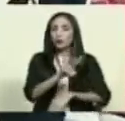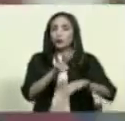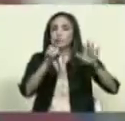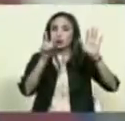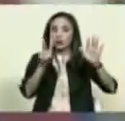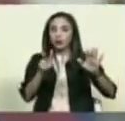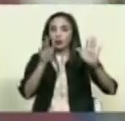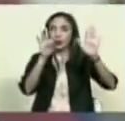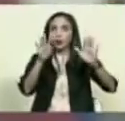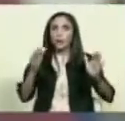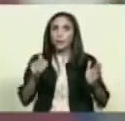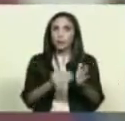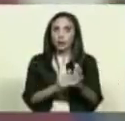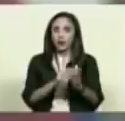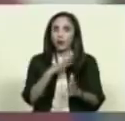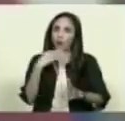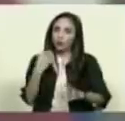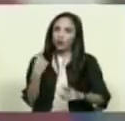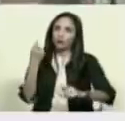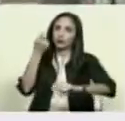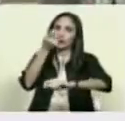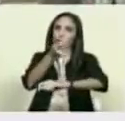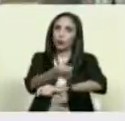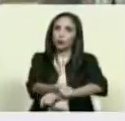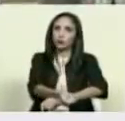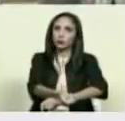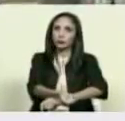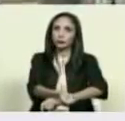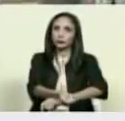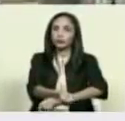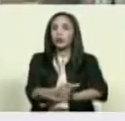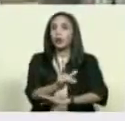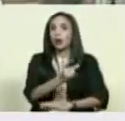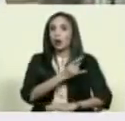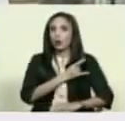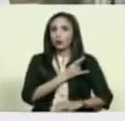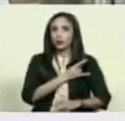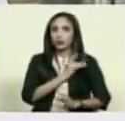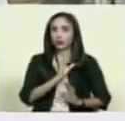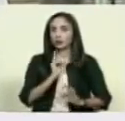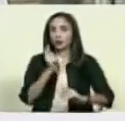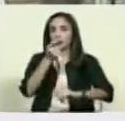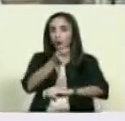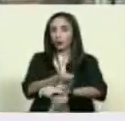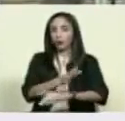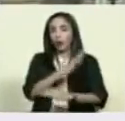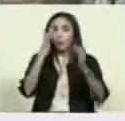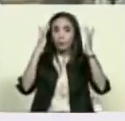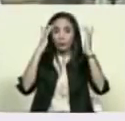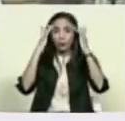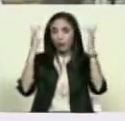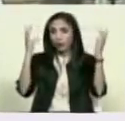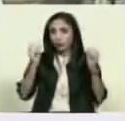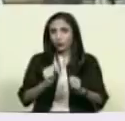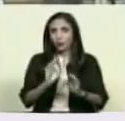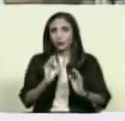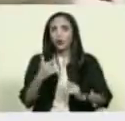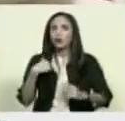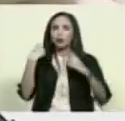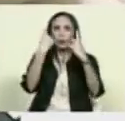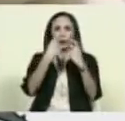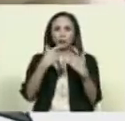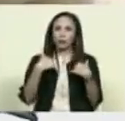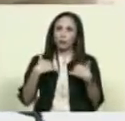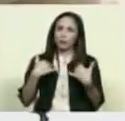279, me corrige el ministro. 279 mil jóvenes se gradúan de profesionales. Yo me pregunto